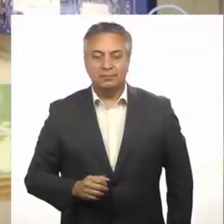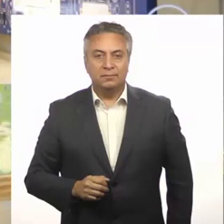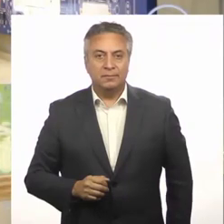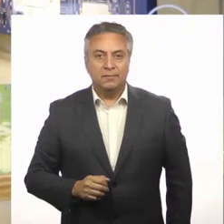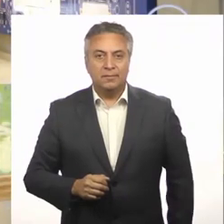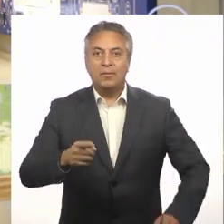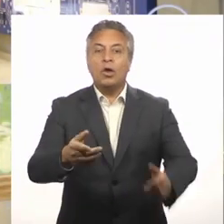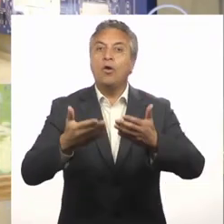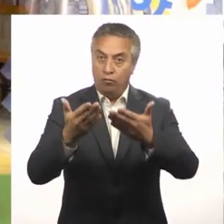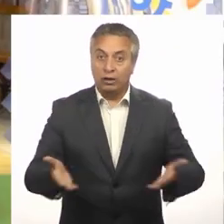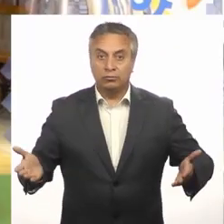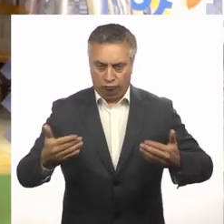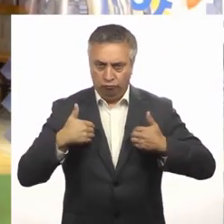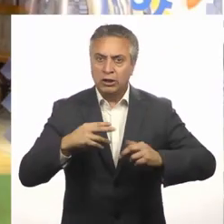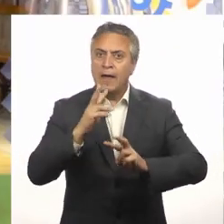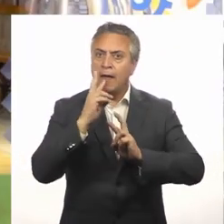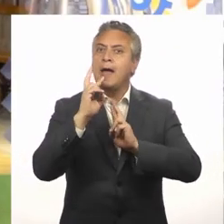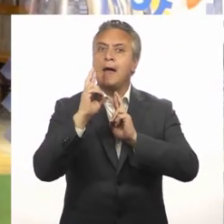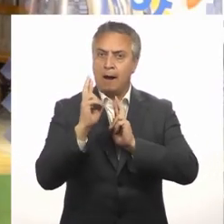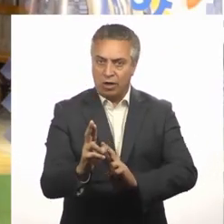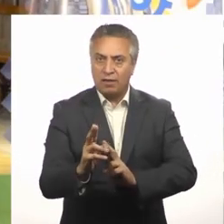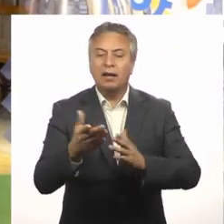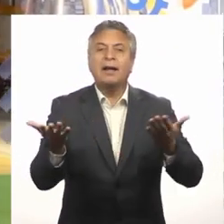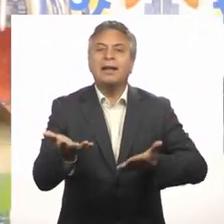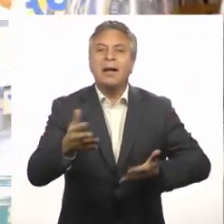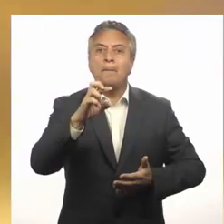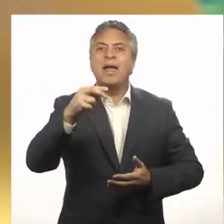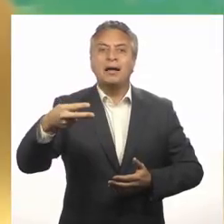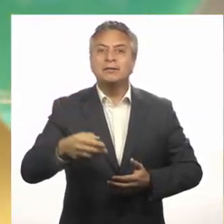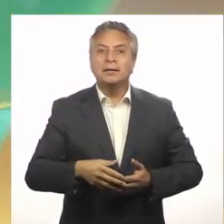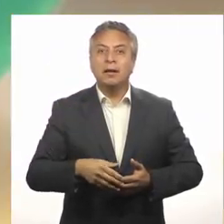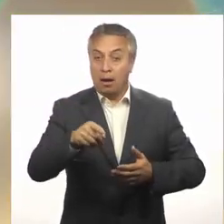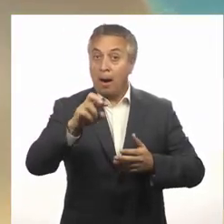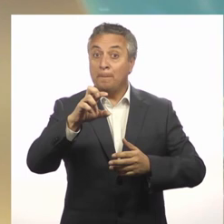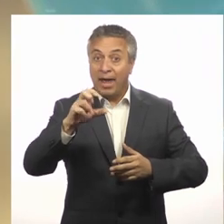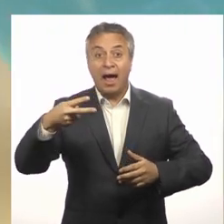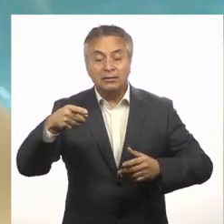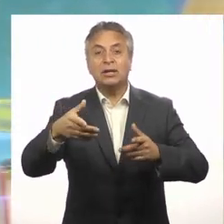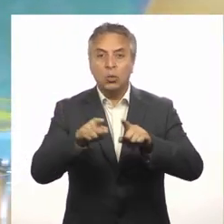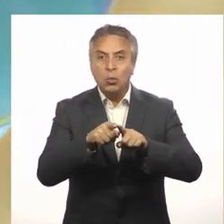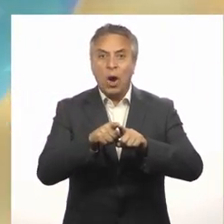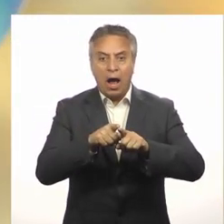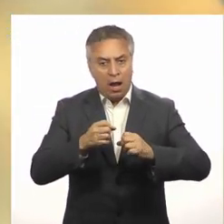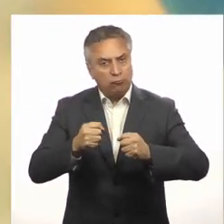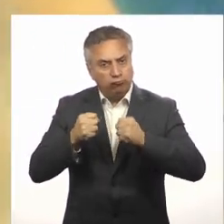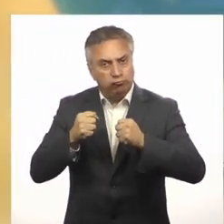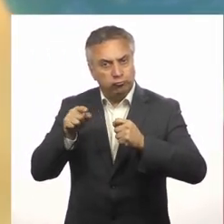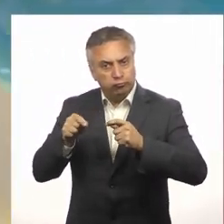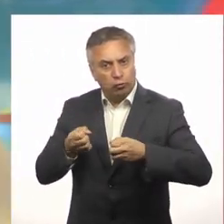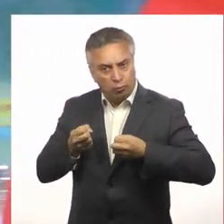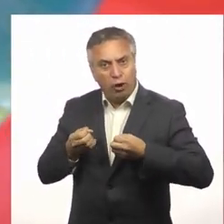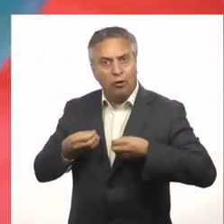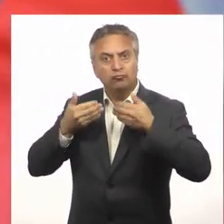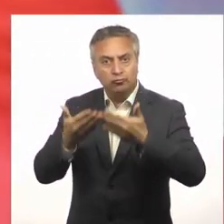Bueno, respondamos la pregunta, ¿qué es pH? pH, en definición, es potencial de hidrogenación. Difícil,